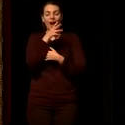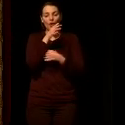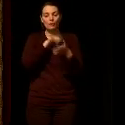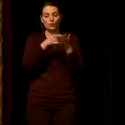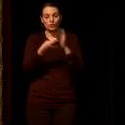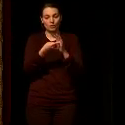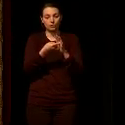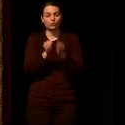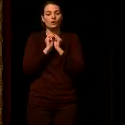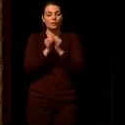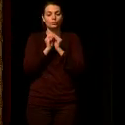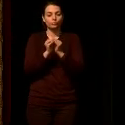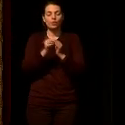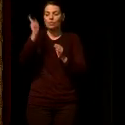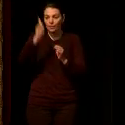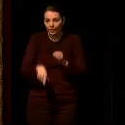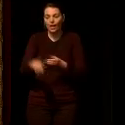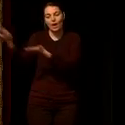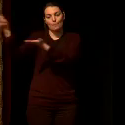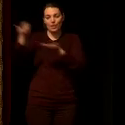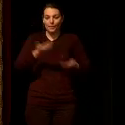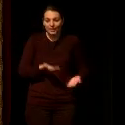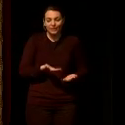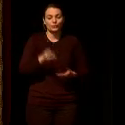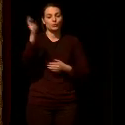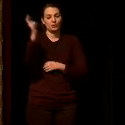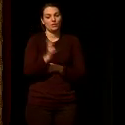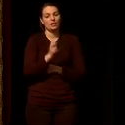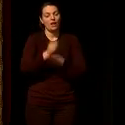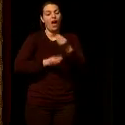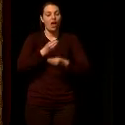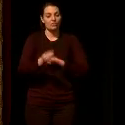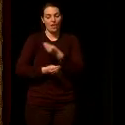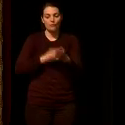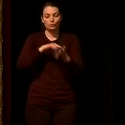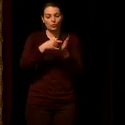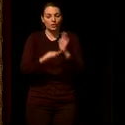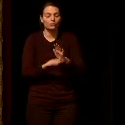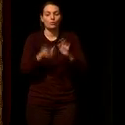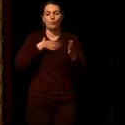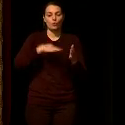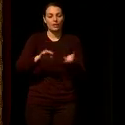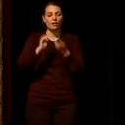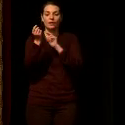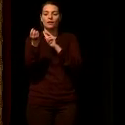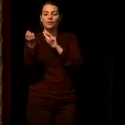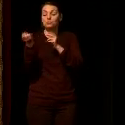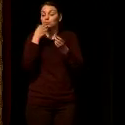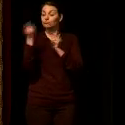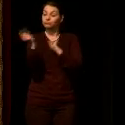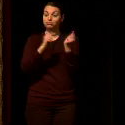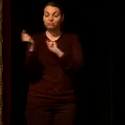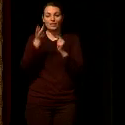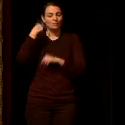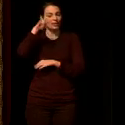estáis súper bienvenidos lo digo muy en serio a que vengáis a ver lo que hacemos ya poder intercambiar pues nuestras experiencias